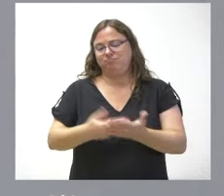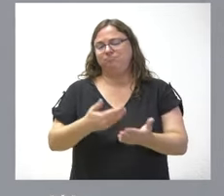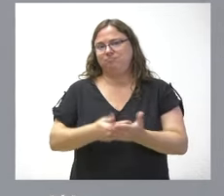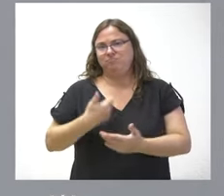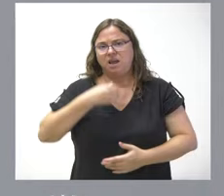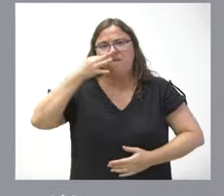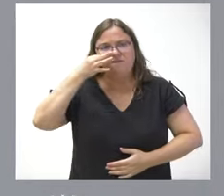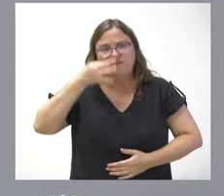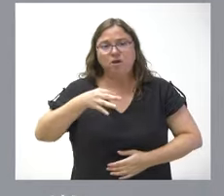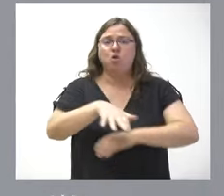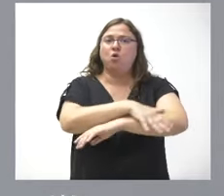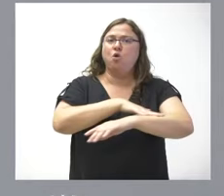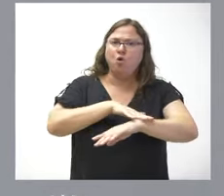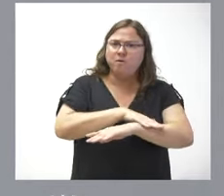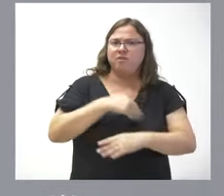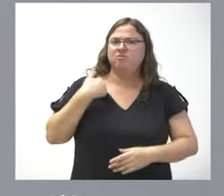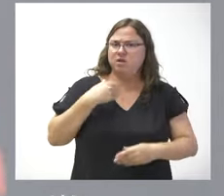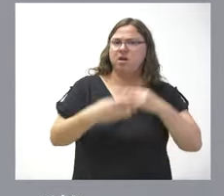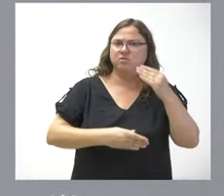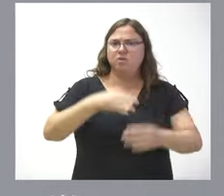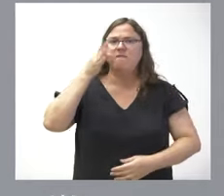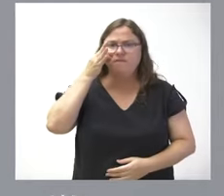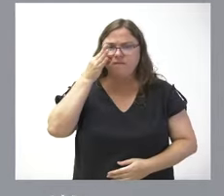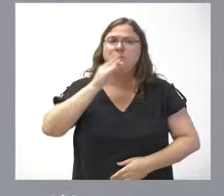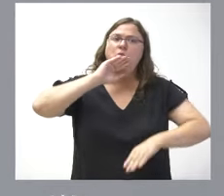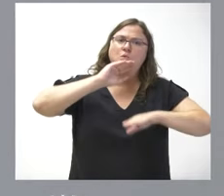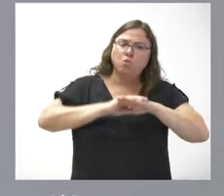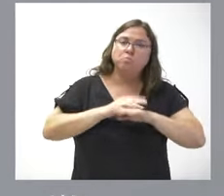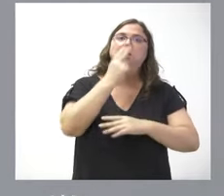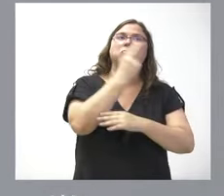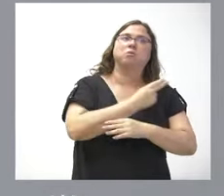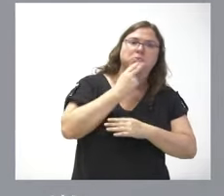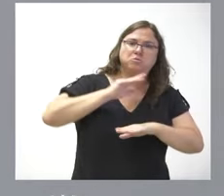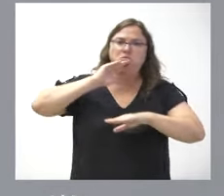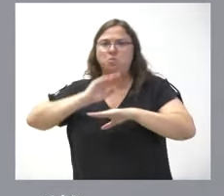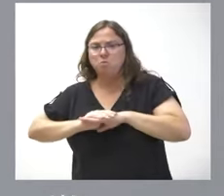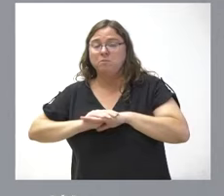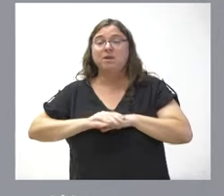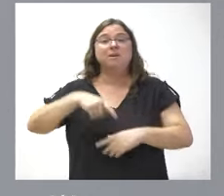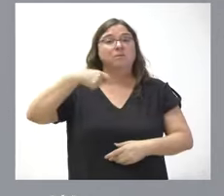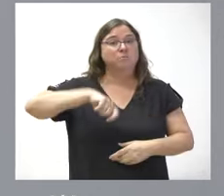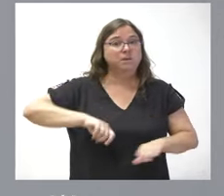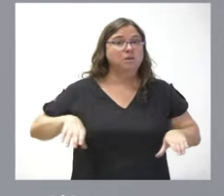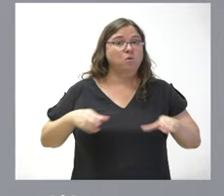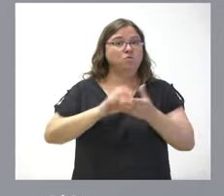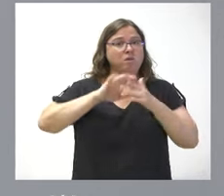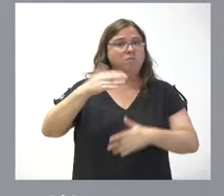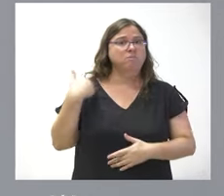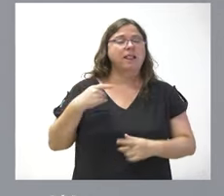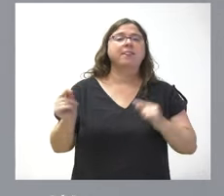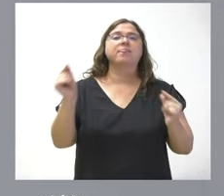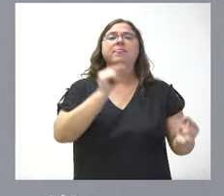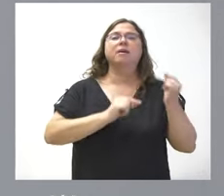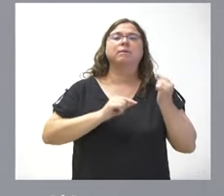hechos los hechos de un gobierno los hechos de un gobierno que cumple su compromiso el presidente de la junta de Castilla leo en el debate de política